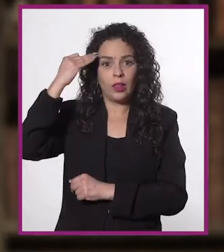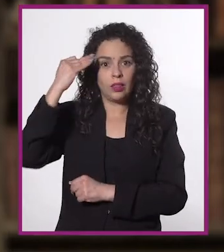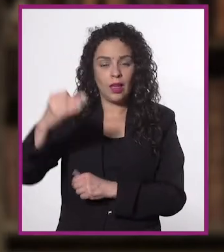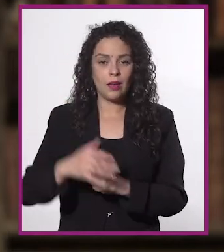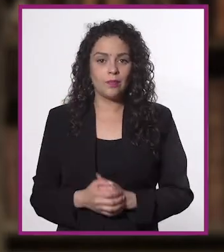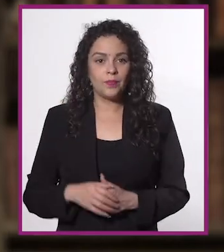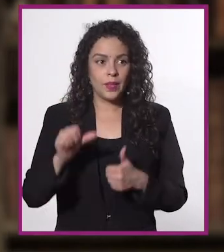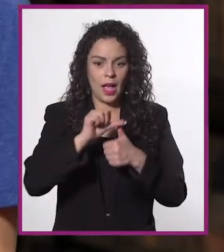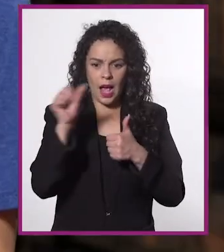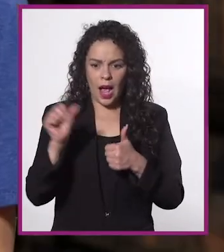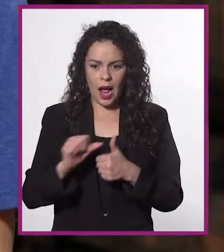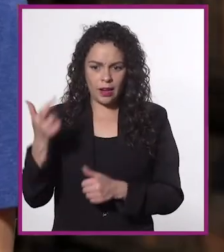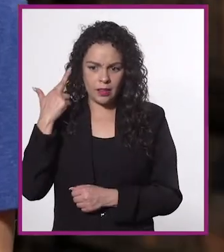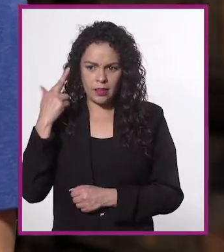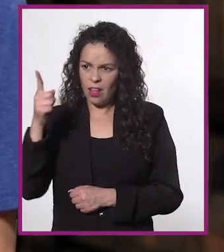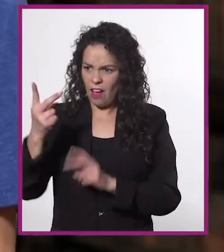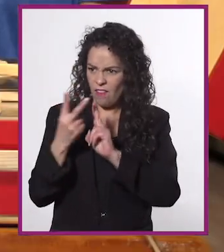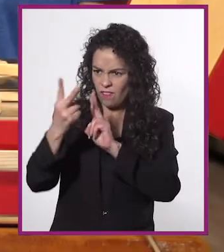vecina?